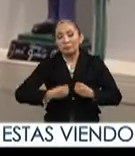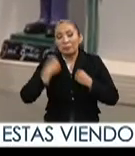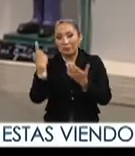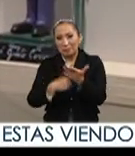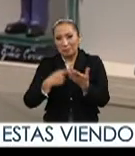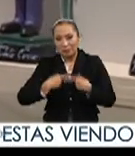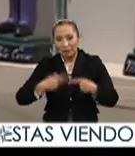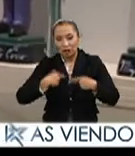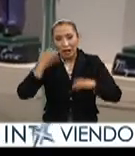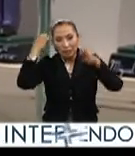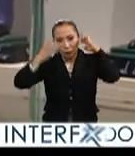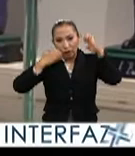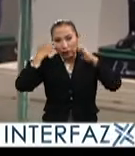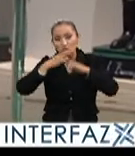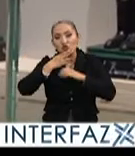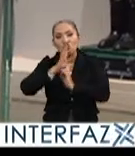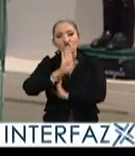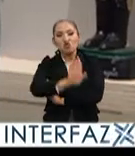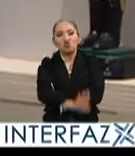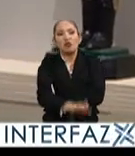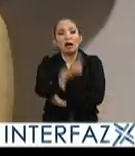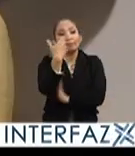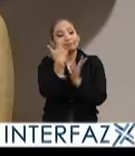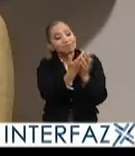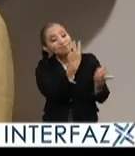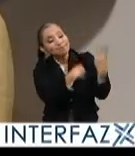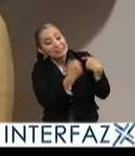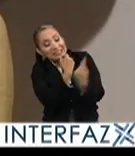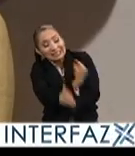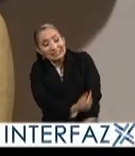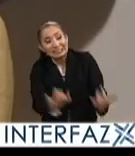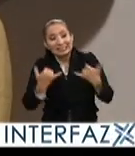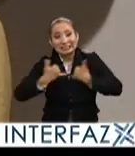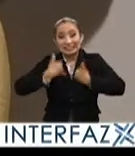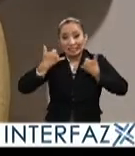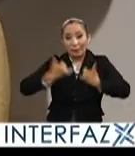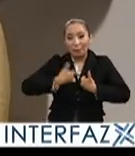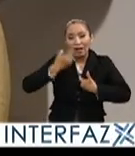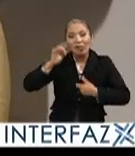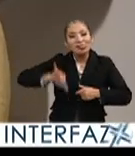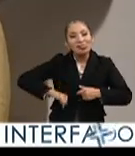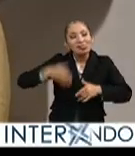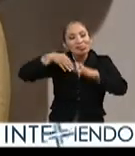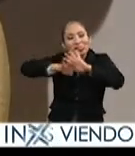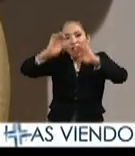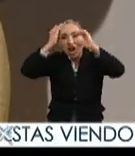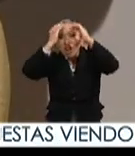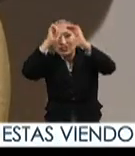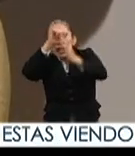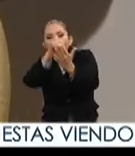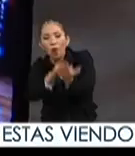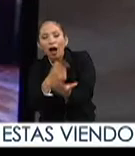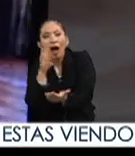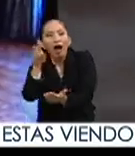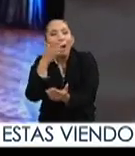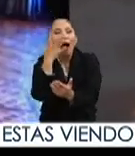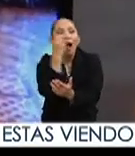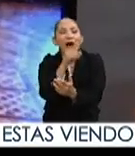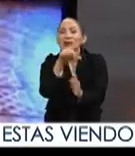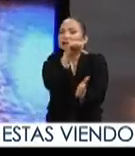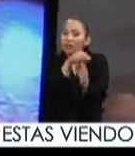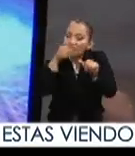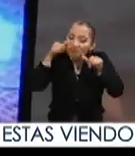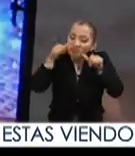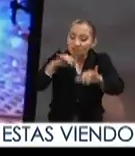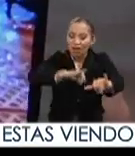habitantes, la muestra, que será permanente, espera que tanto niños como jóvenes se interesen en conocer el lugar al que le ha tocado ser el